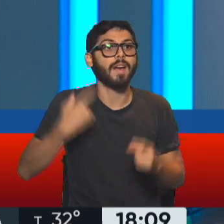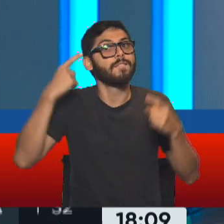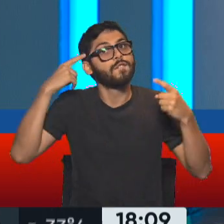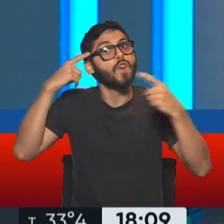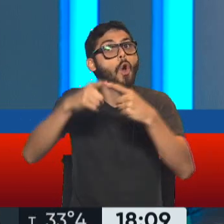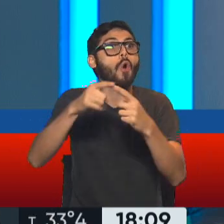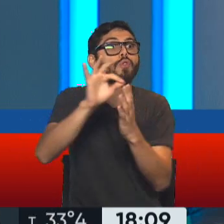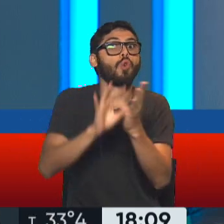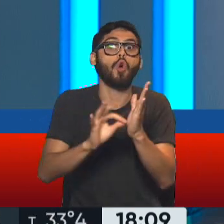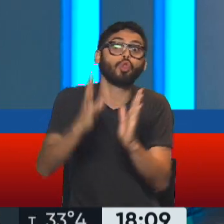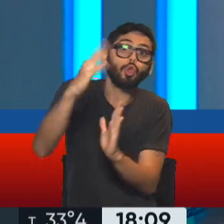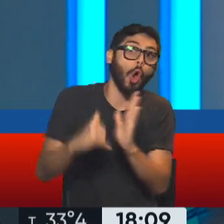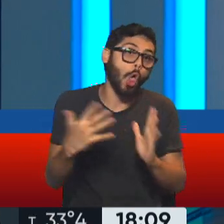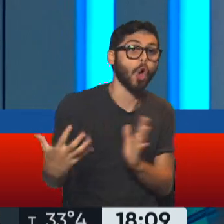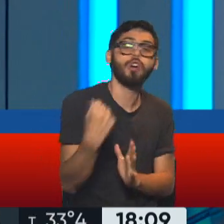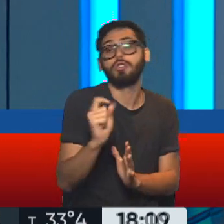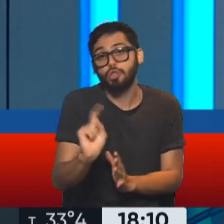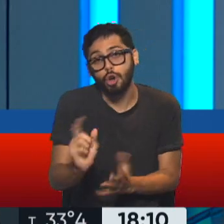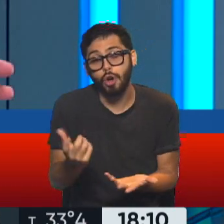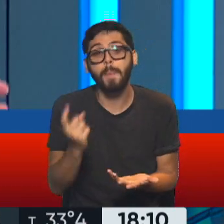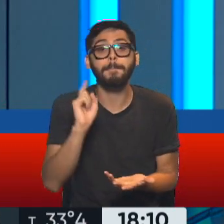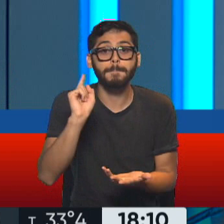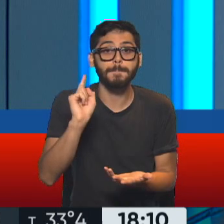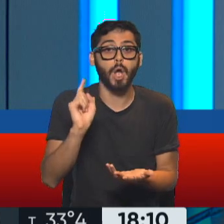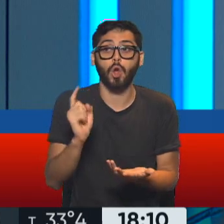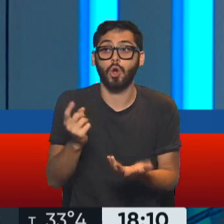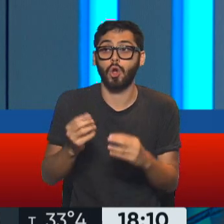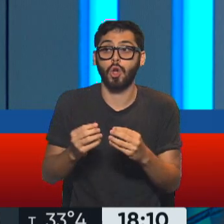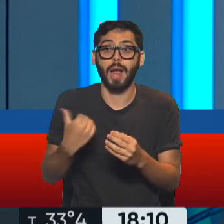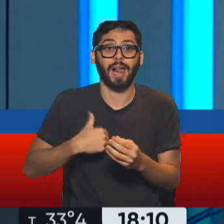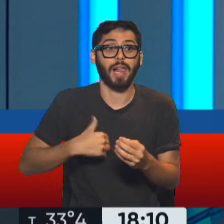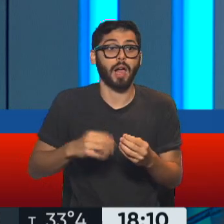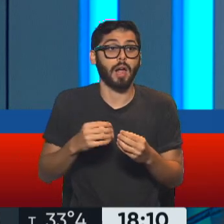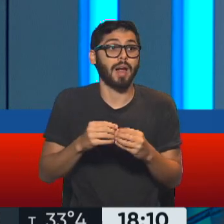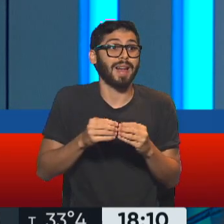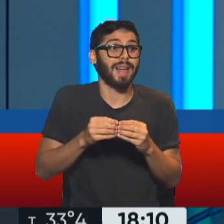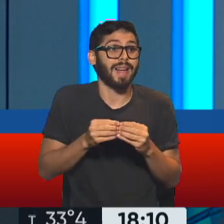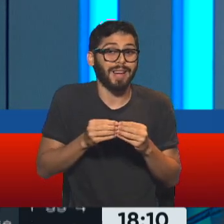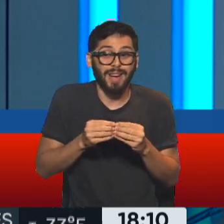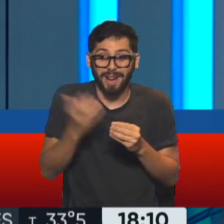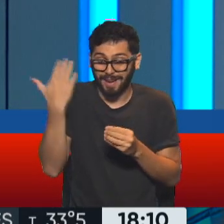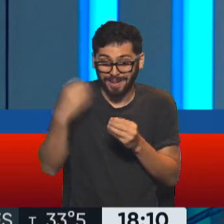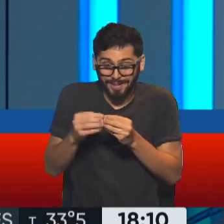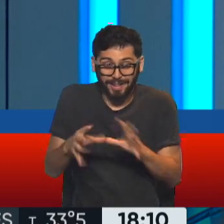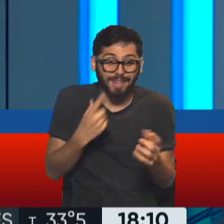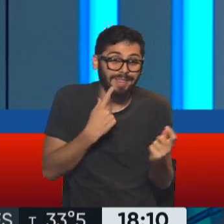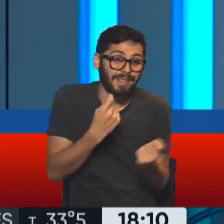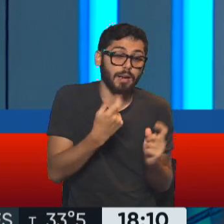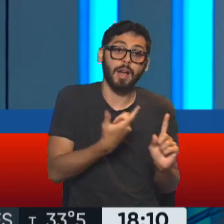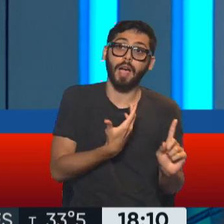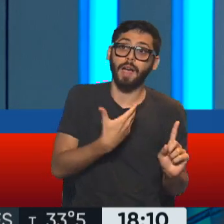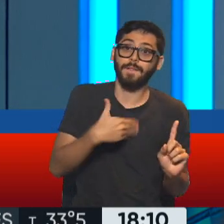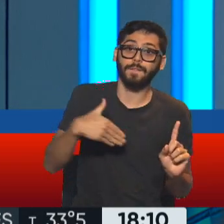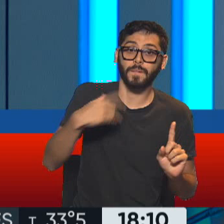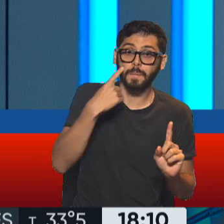el acuerdo, pero arrancó de un punto inicial donde la exigencia del Fondo Monetario Internacional,